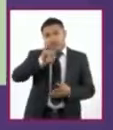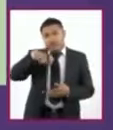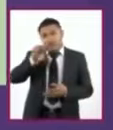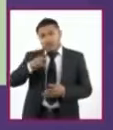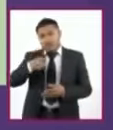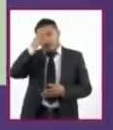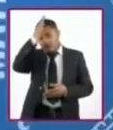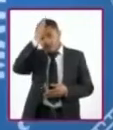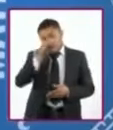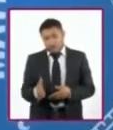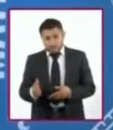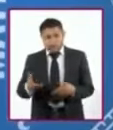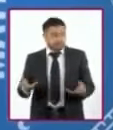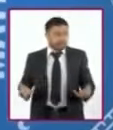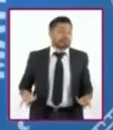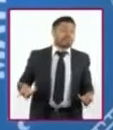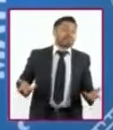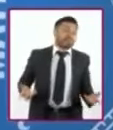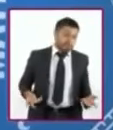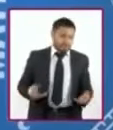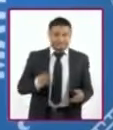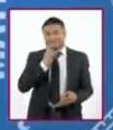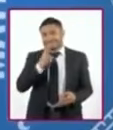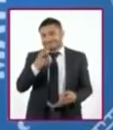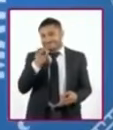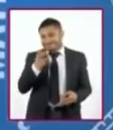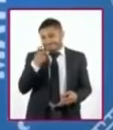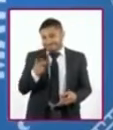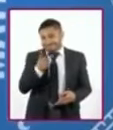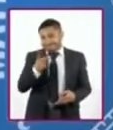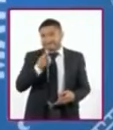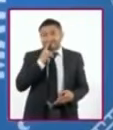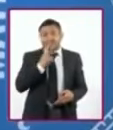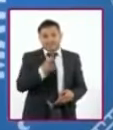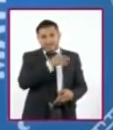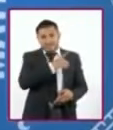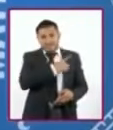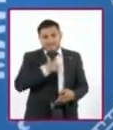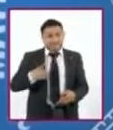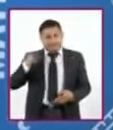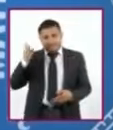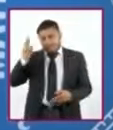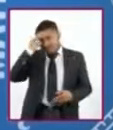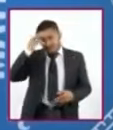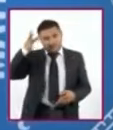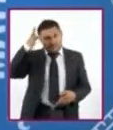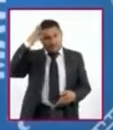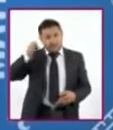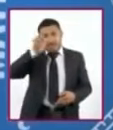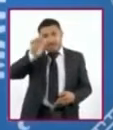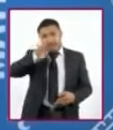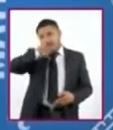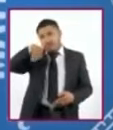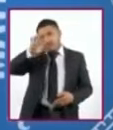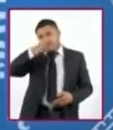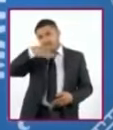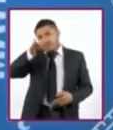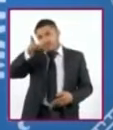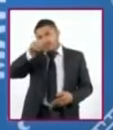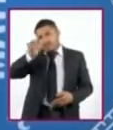o no? Para contestar la pregunta anterior, debemos recordar el concepto de eje de simetría y para